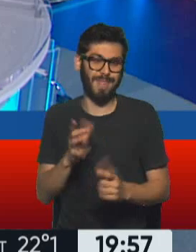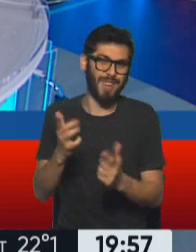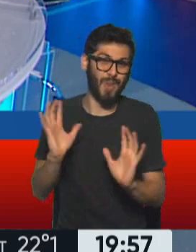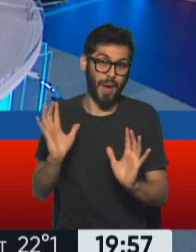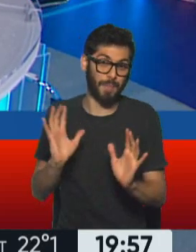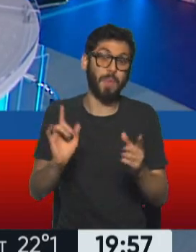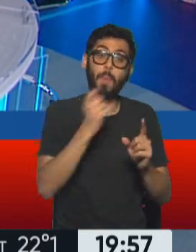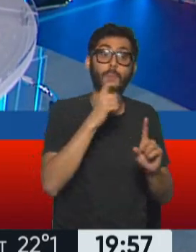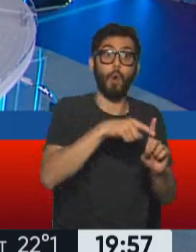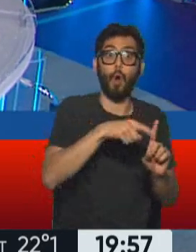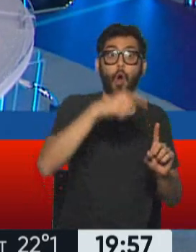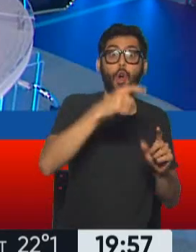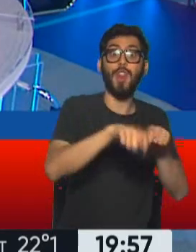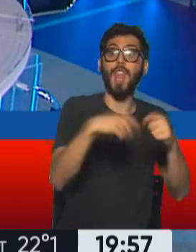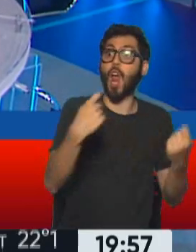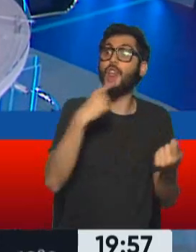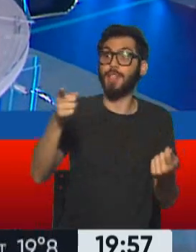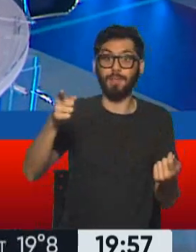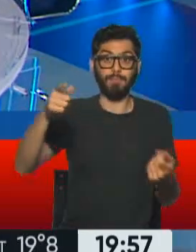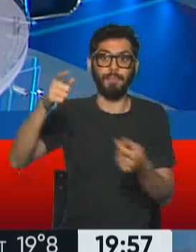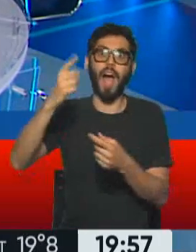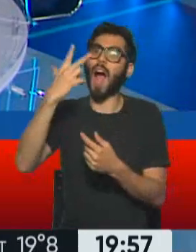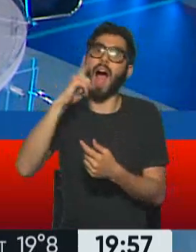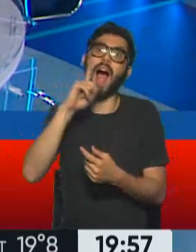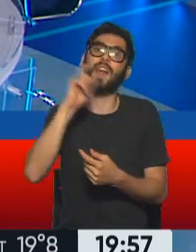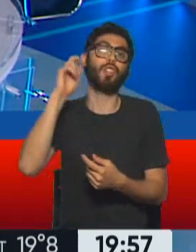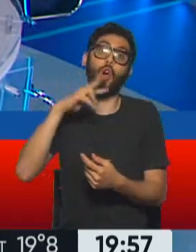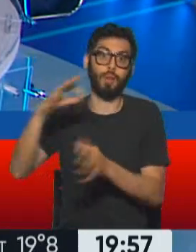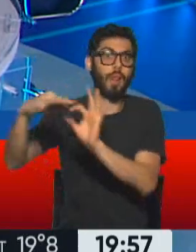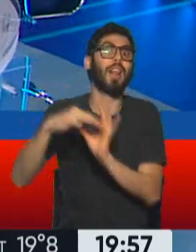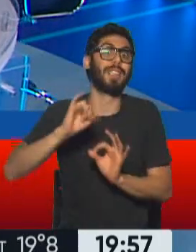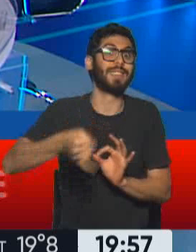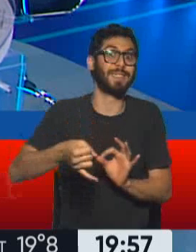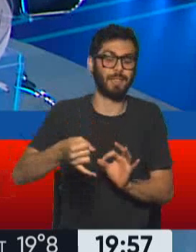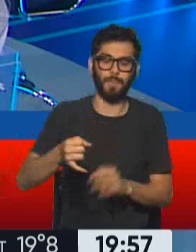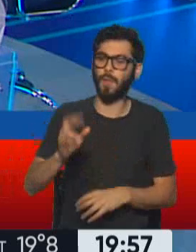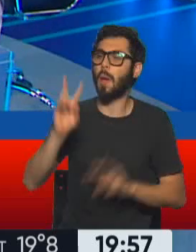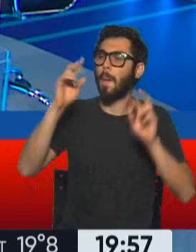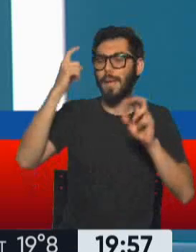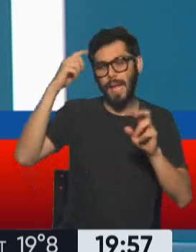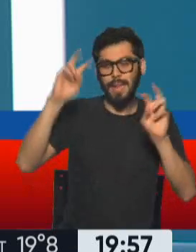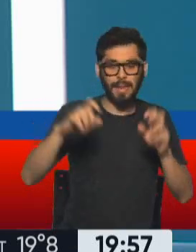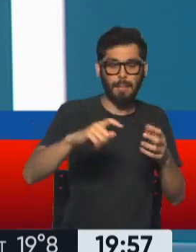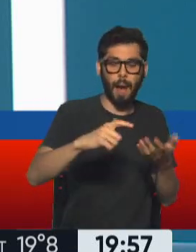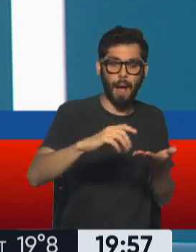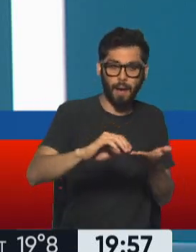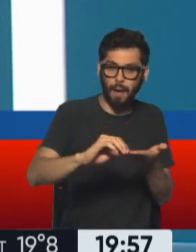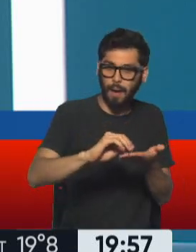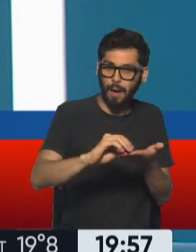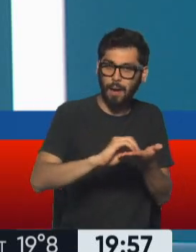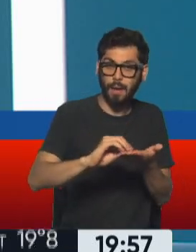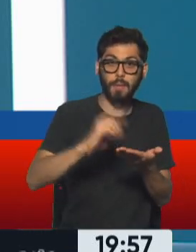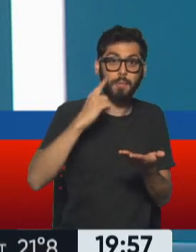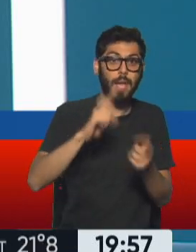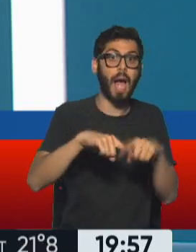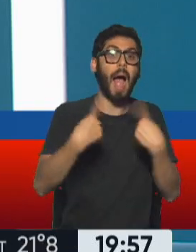Hayton de Nolasco respecto del gobierno. Pensalo, Ari, en términos parlamentarios. Recién contabas hace un ratito que la Cámara de Diputados no logra sacar una